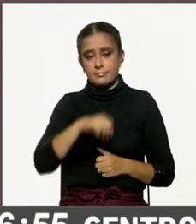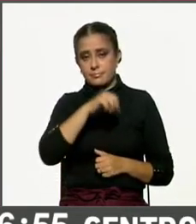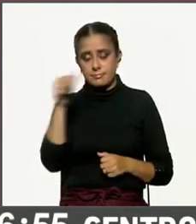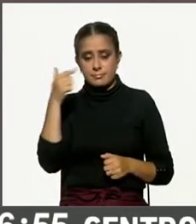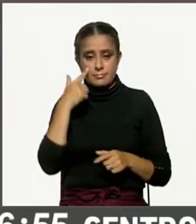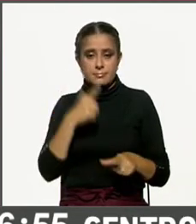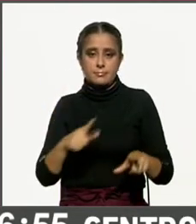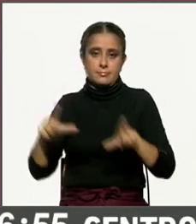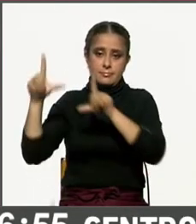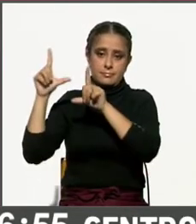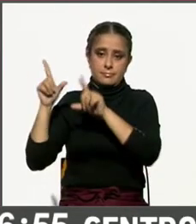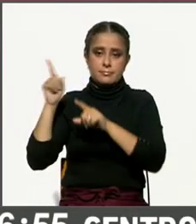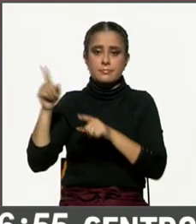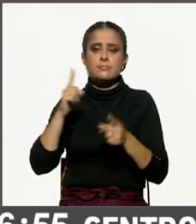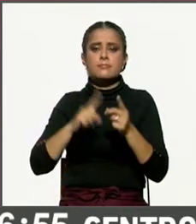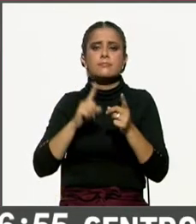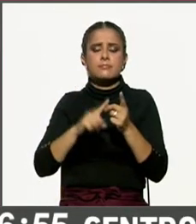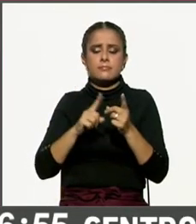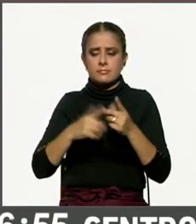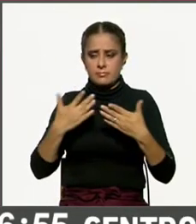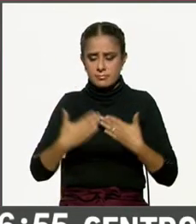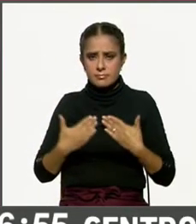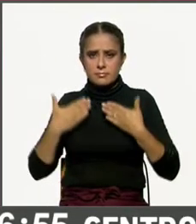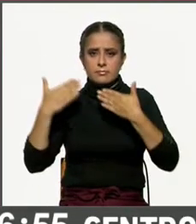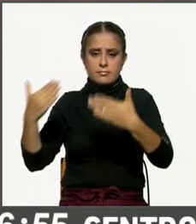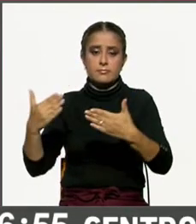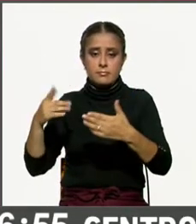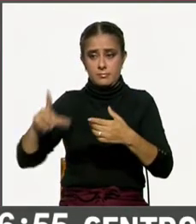quien confía más en el gobierno es Rusia.